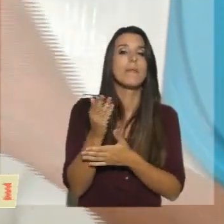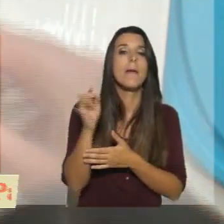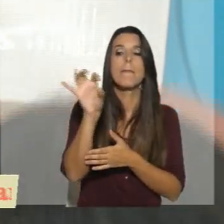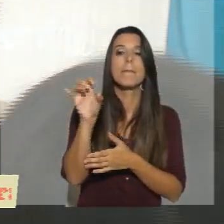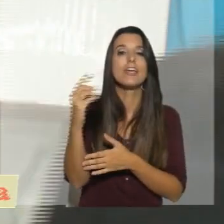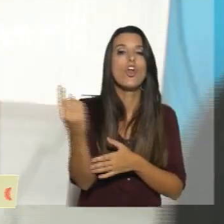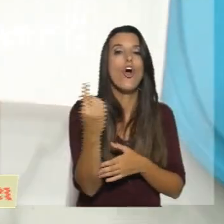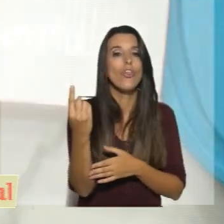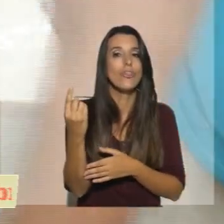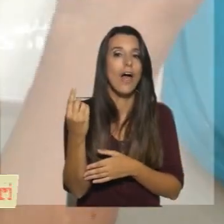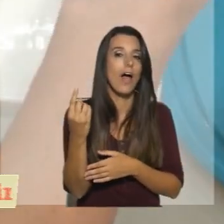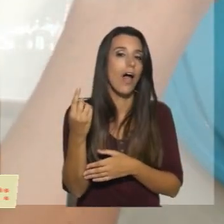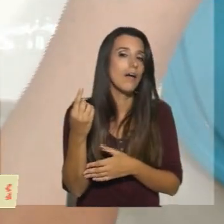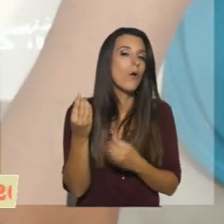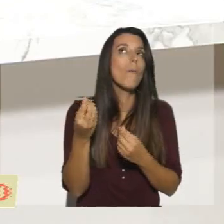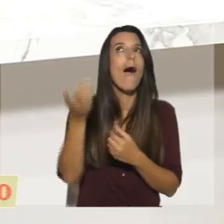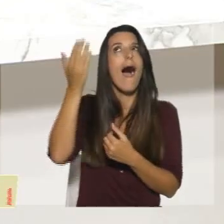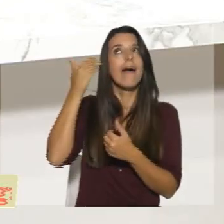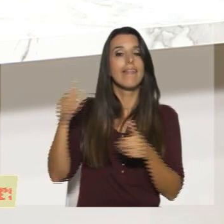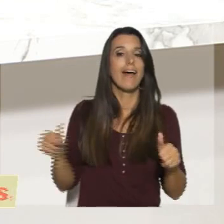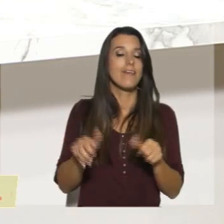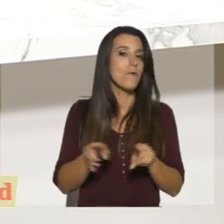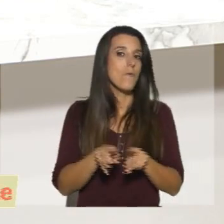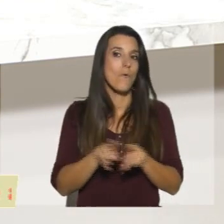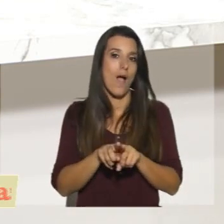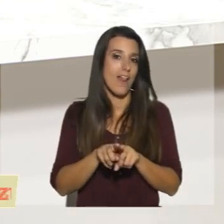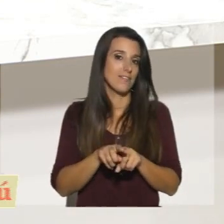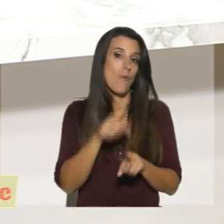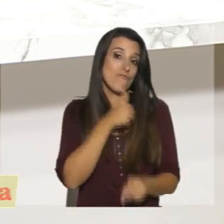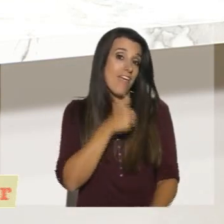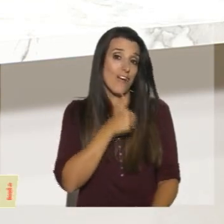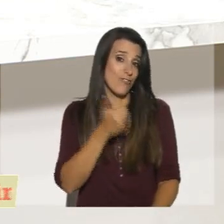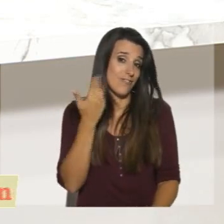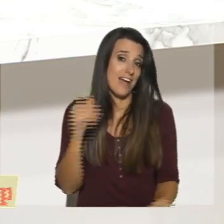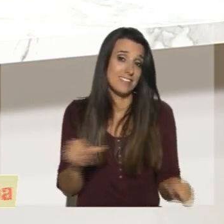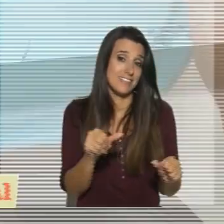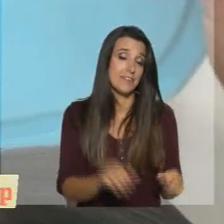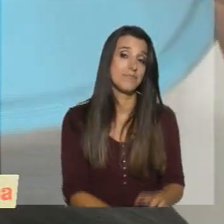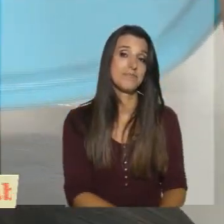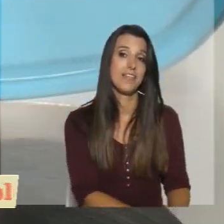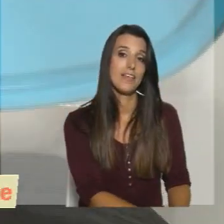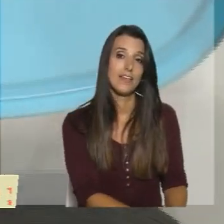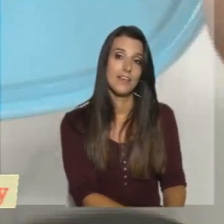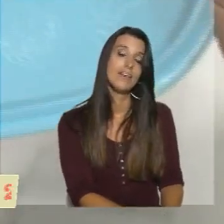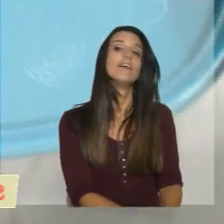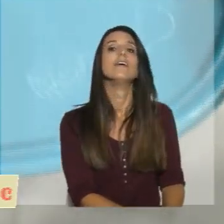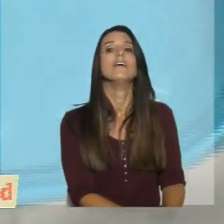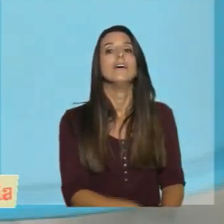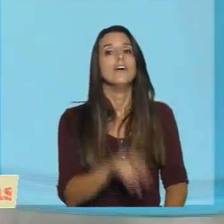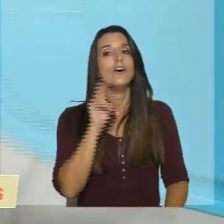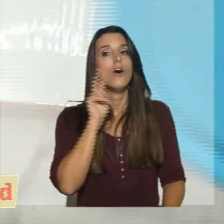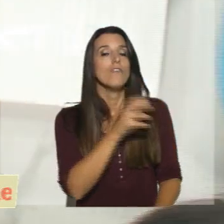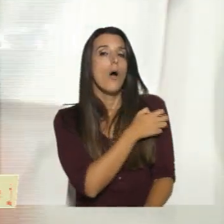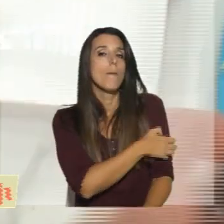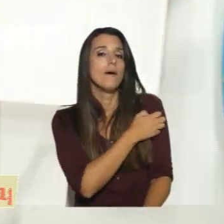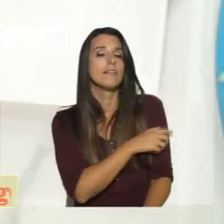como adelantado. En nuestro tiempo. Exacto. Entonces este lo vamos a hacer de la manera tradicional. Pauli, veo esas manzanas deliciosas